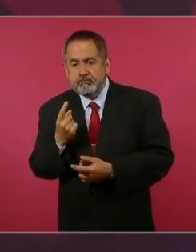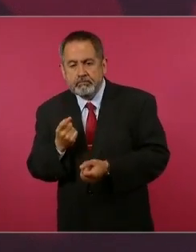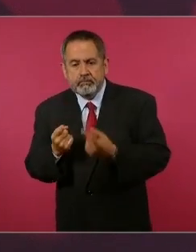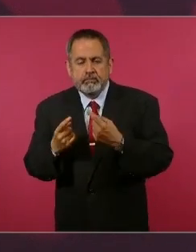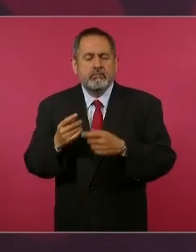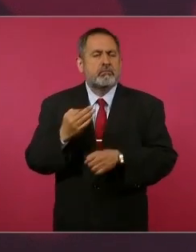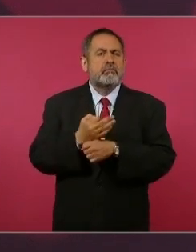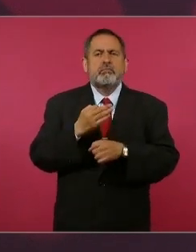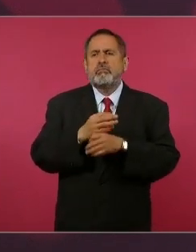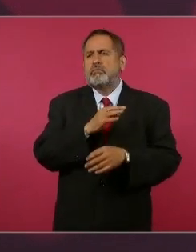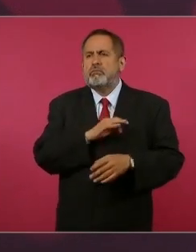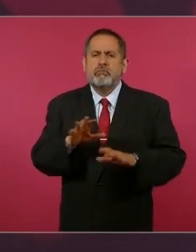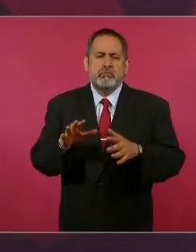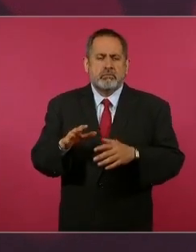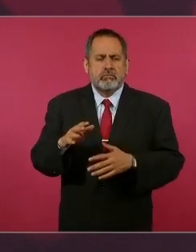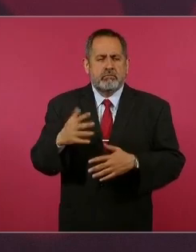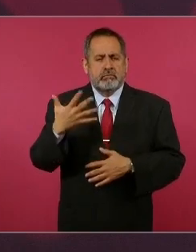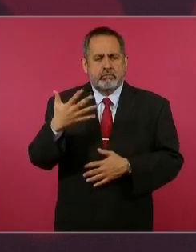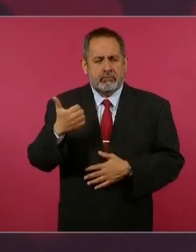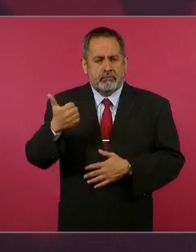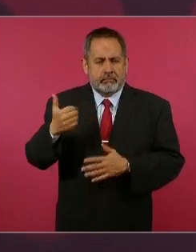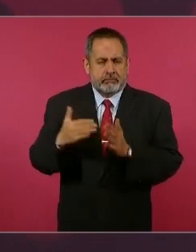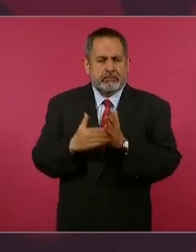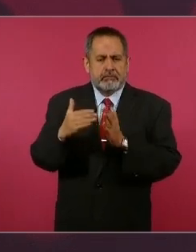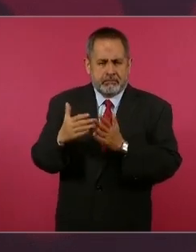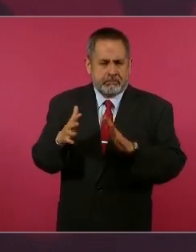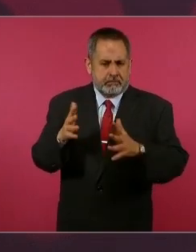Deben de ser como unos 5 o 6 millones